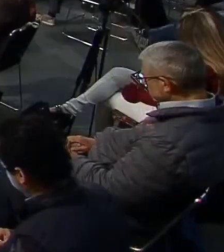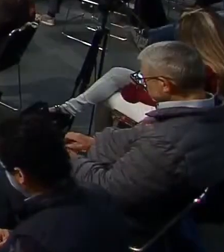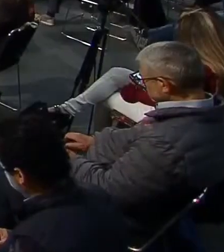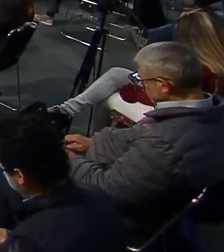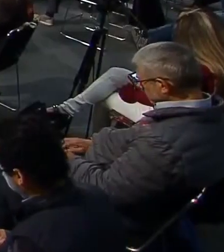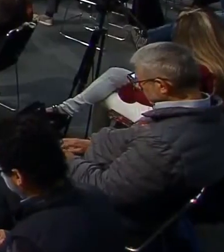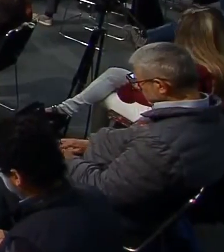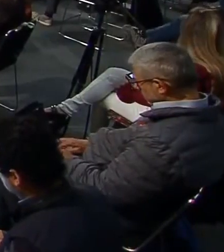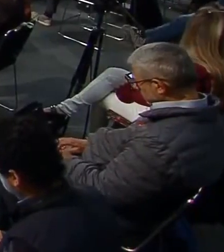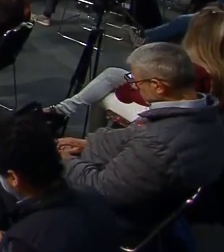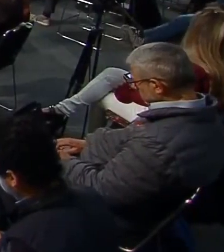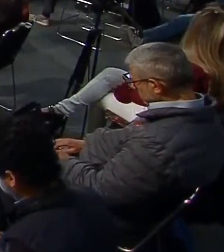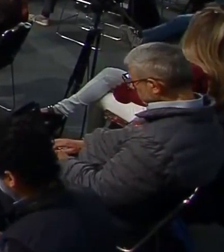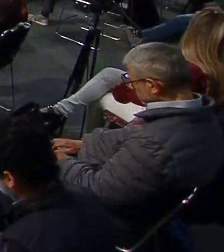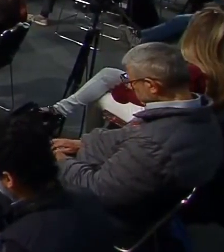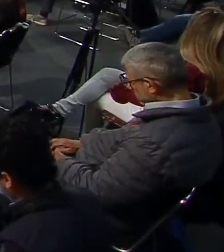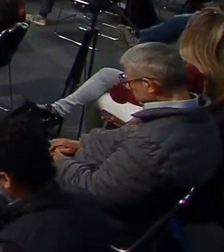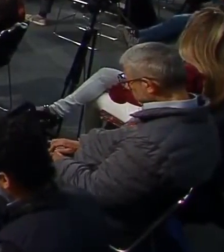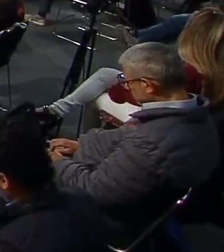y no hay un debate